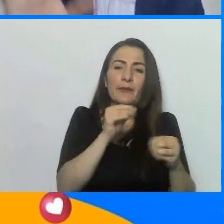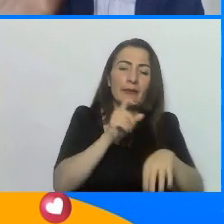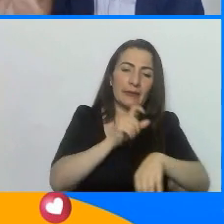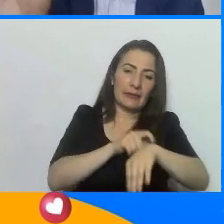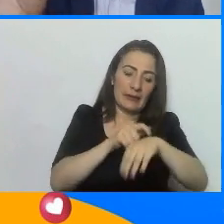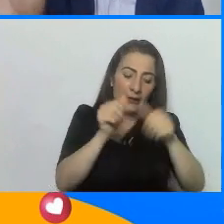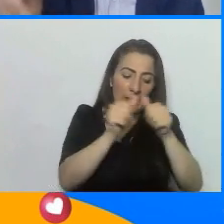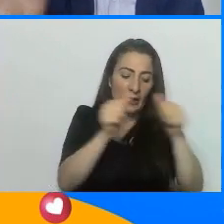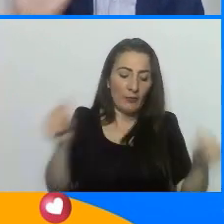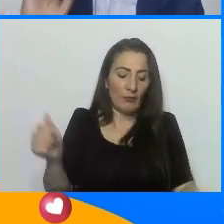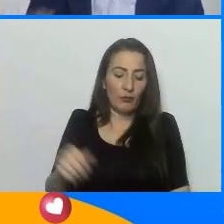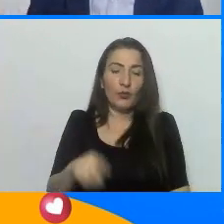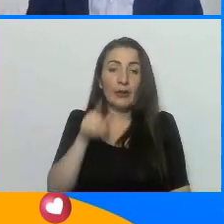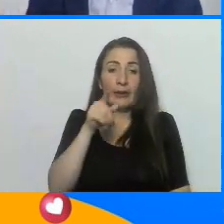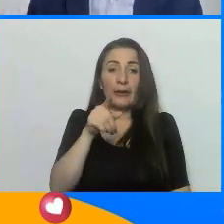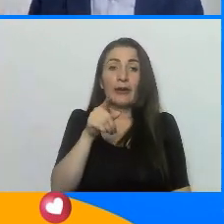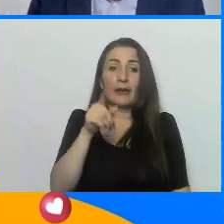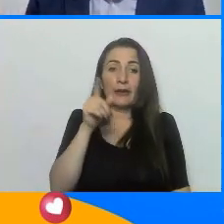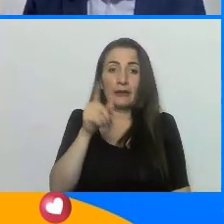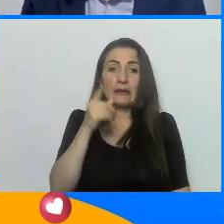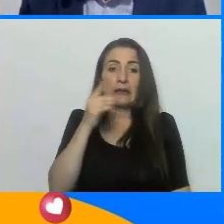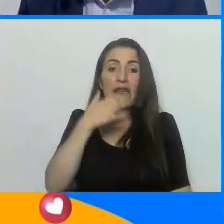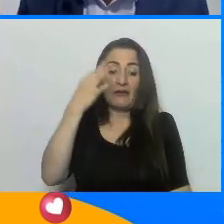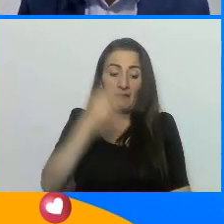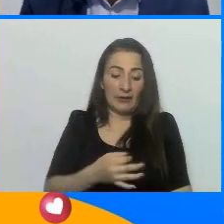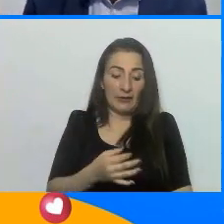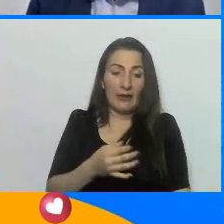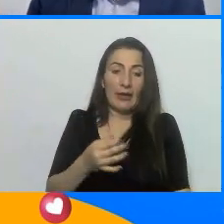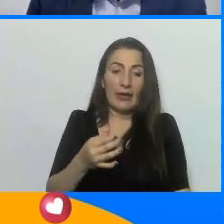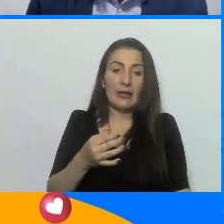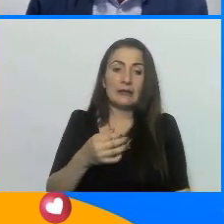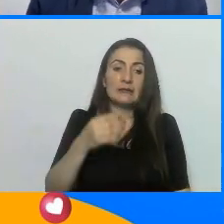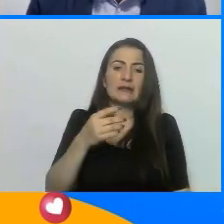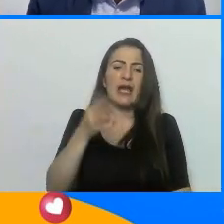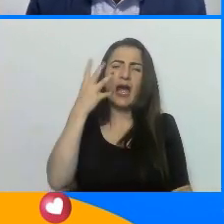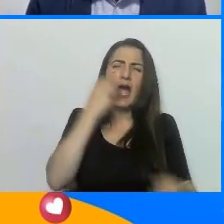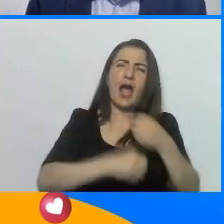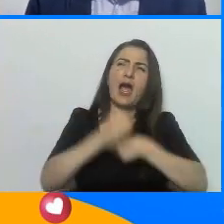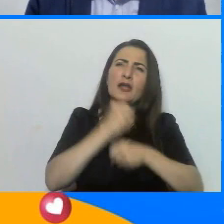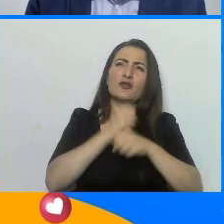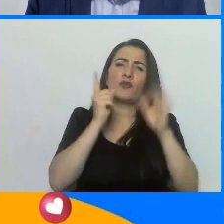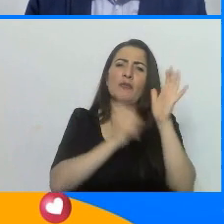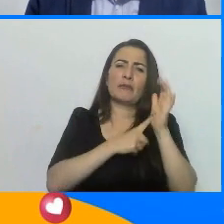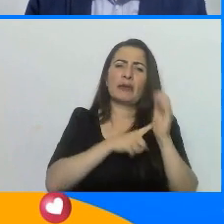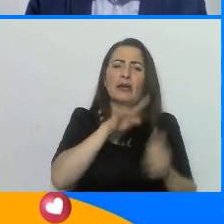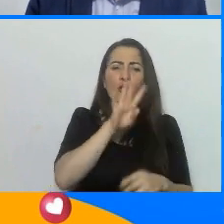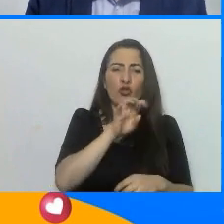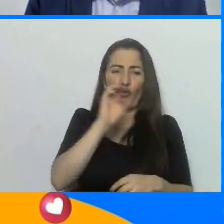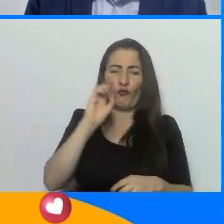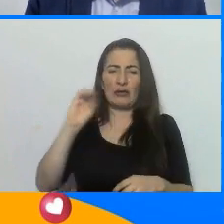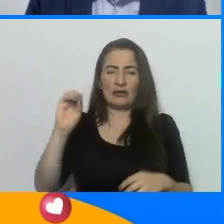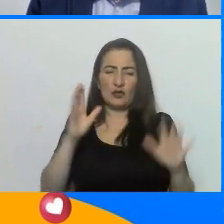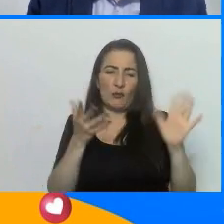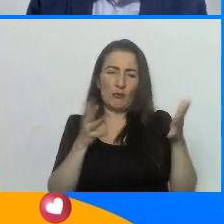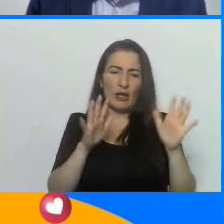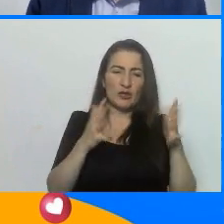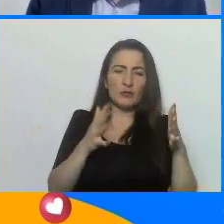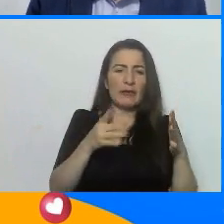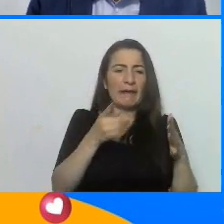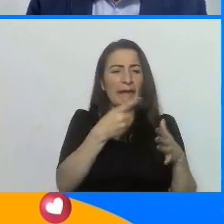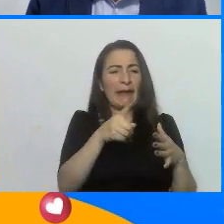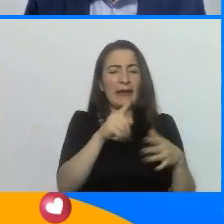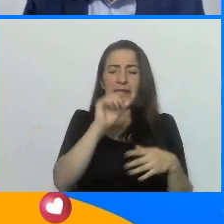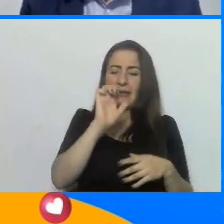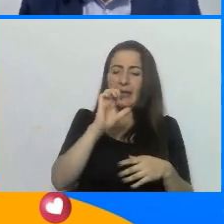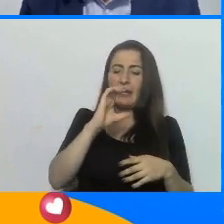tiempo, pero él es el quien determina realmente en la década de los 1900, define qué es ecología, ¿no? Y